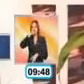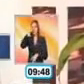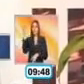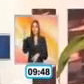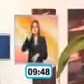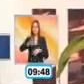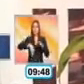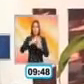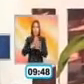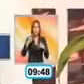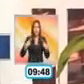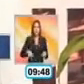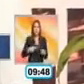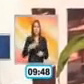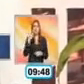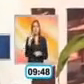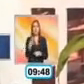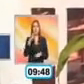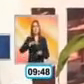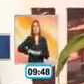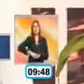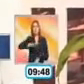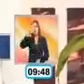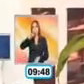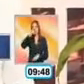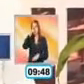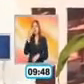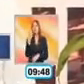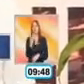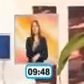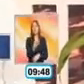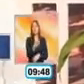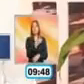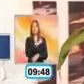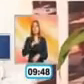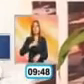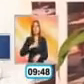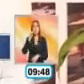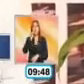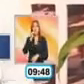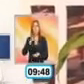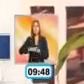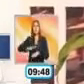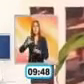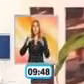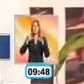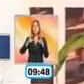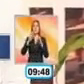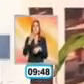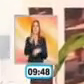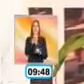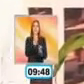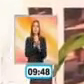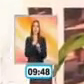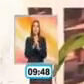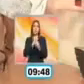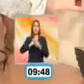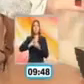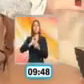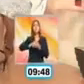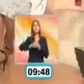más agresivo, es un tema ya de mucho mayor violencia, y bueno, pues hay que tener mucho cuidado con estas conductas, que decía, el internet se